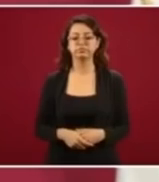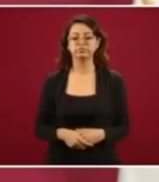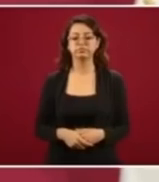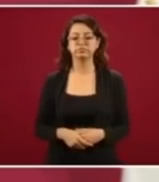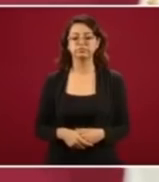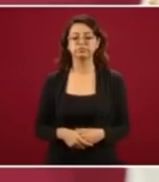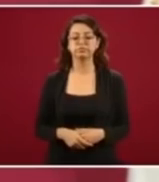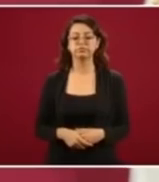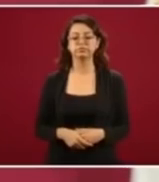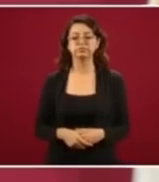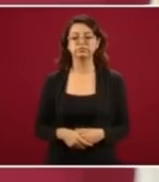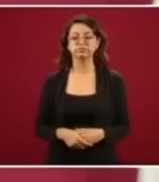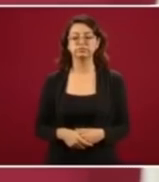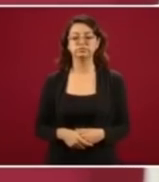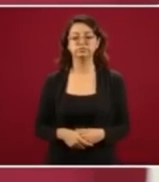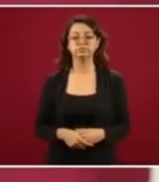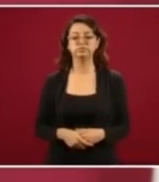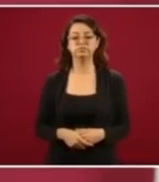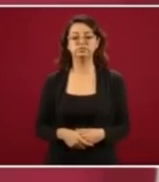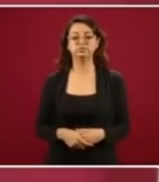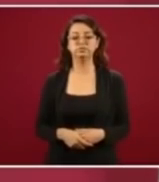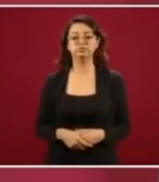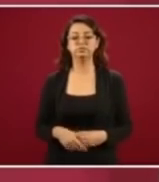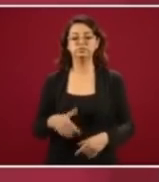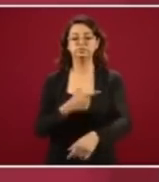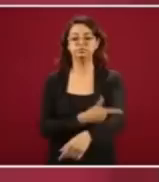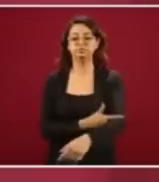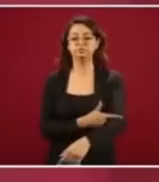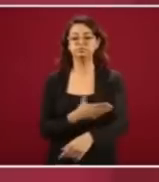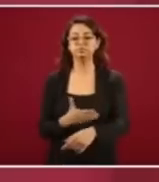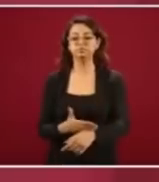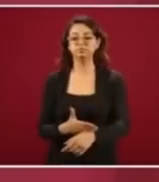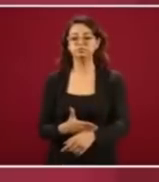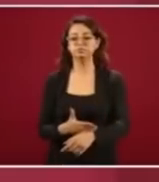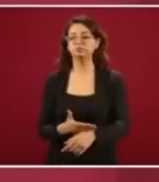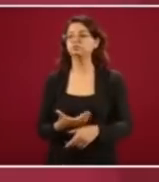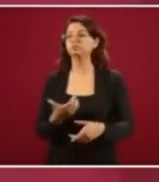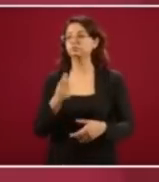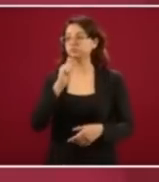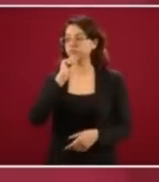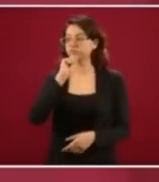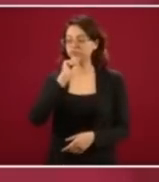Y tuvo Gustavo Madero, pues también